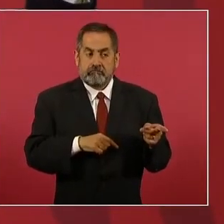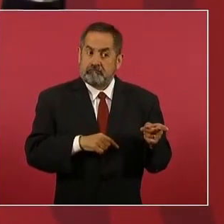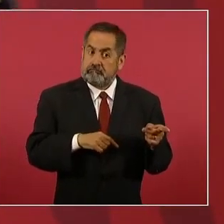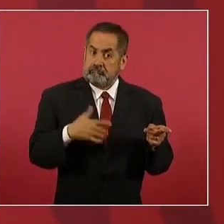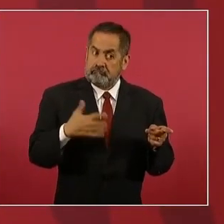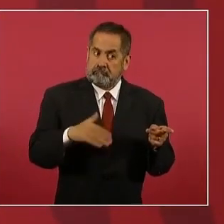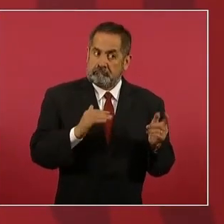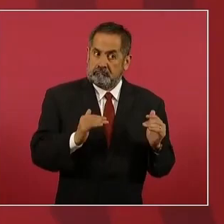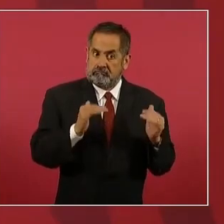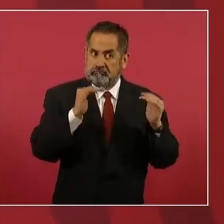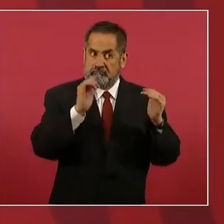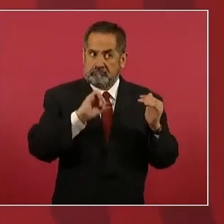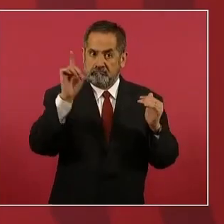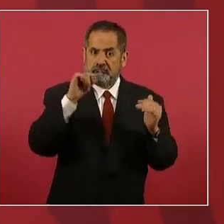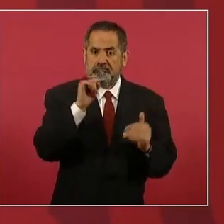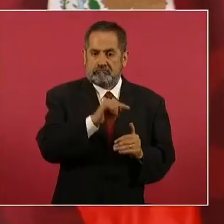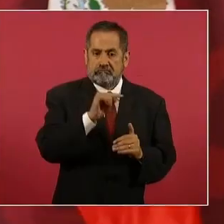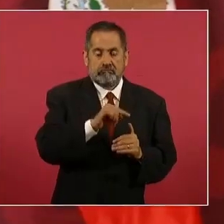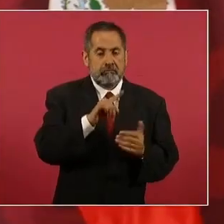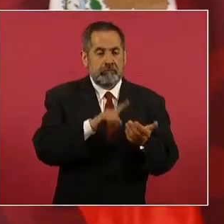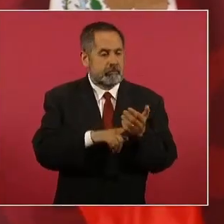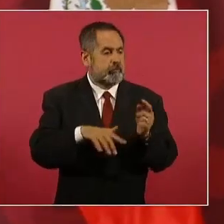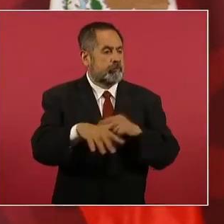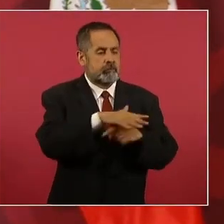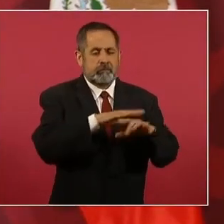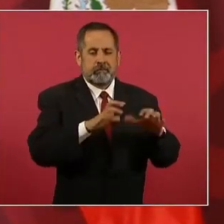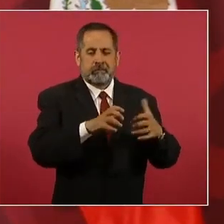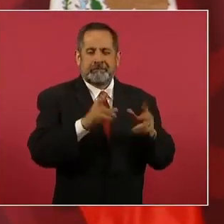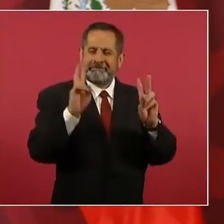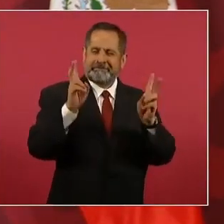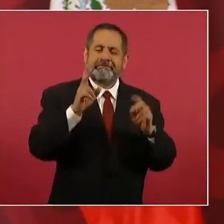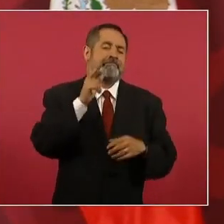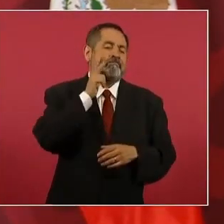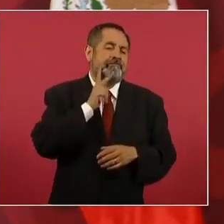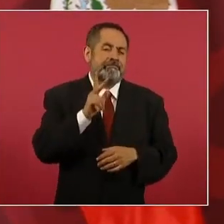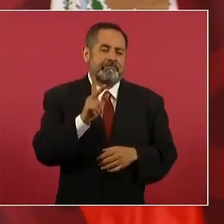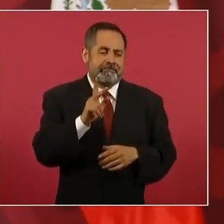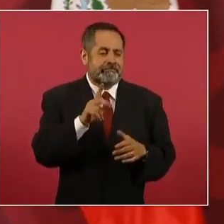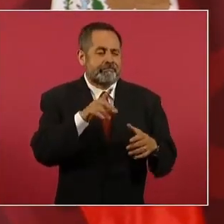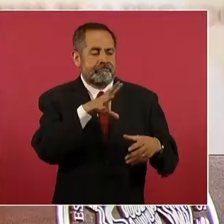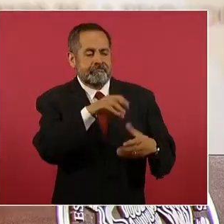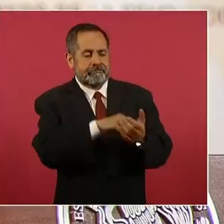importante en el sector petrolero y que además